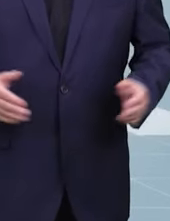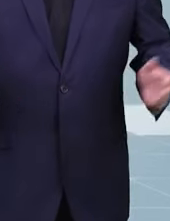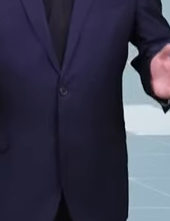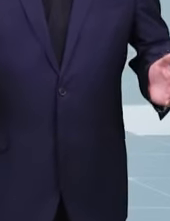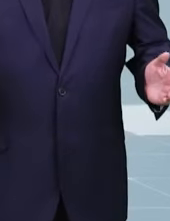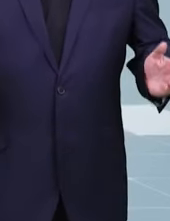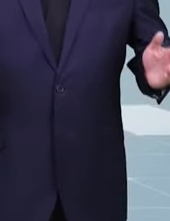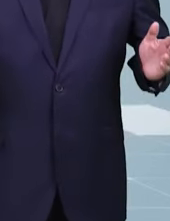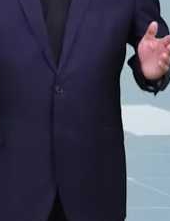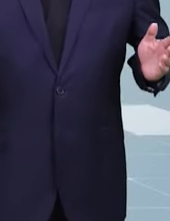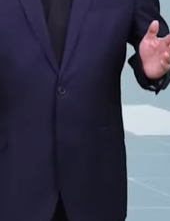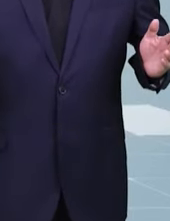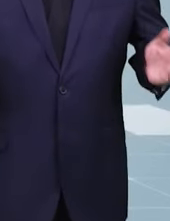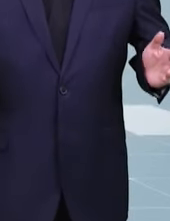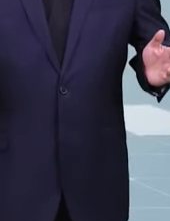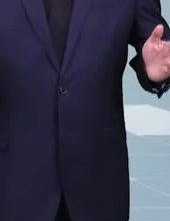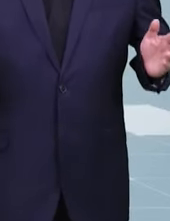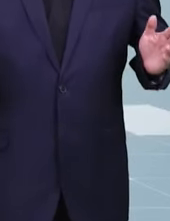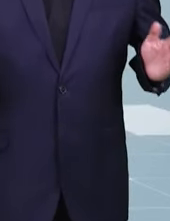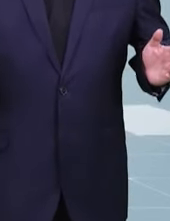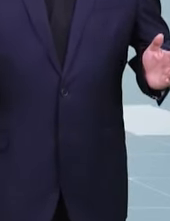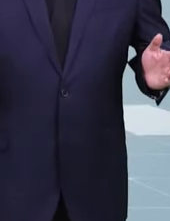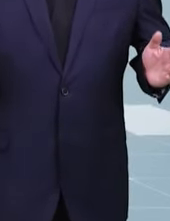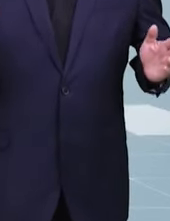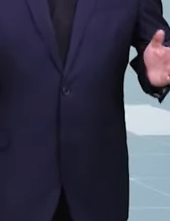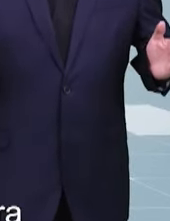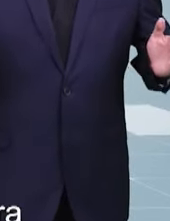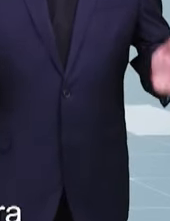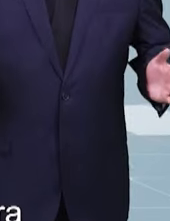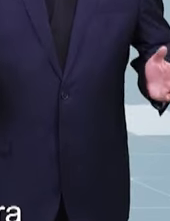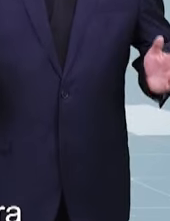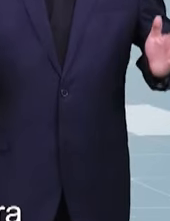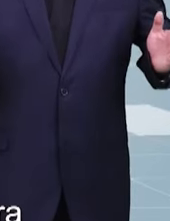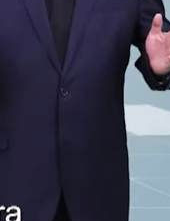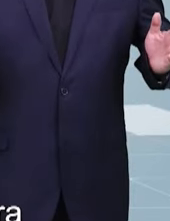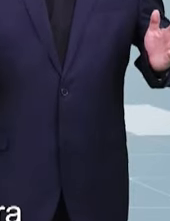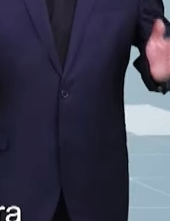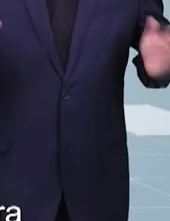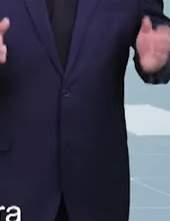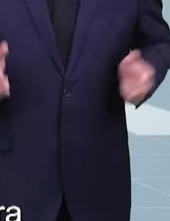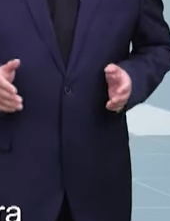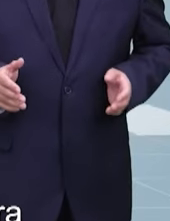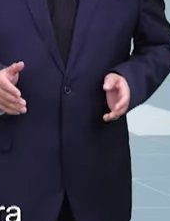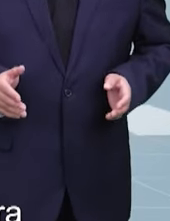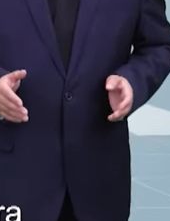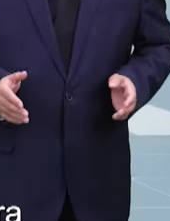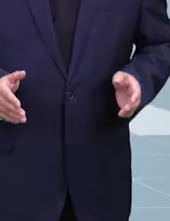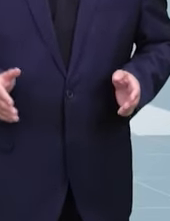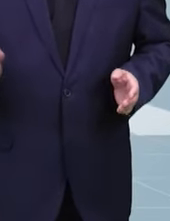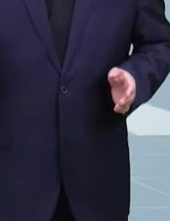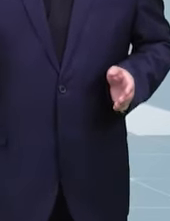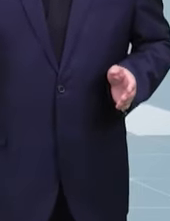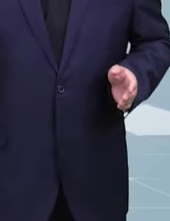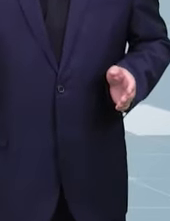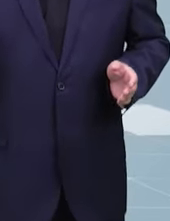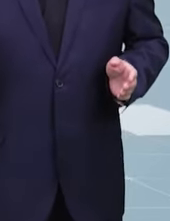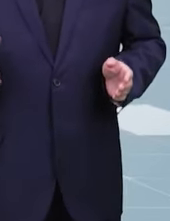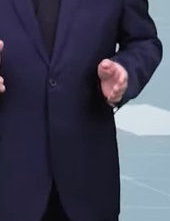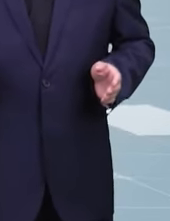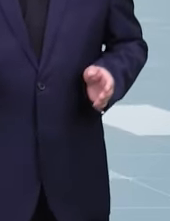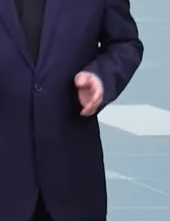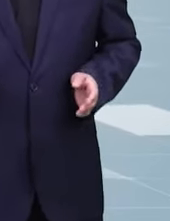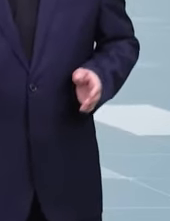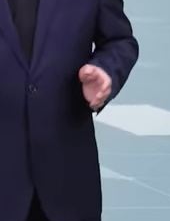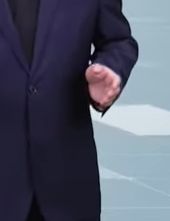inteligentes que pueden funcionar de va eficiente con solo un pequeño equipo de personas trabajando de manera subterránea o